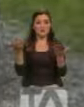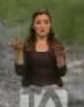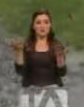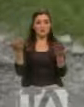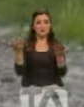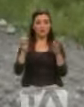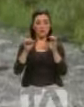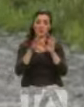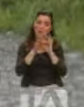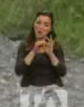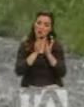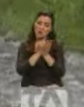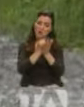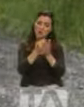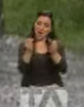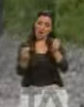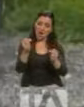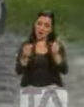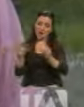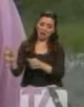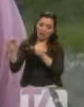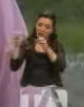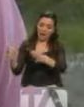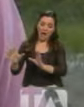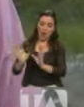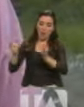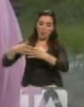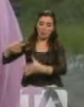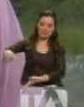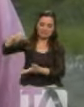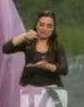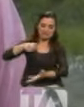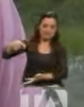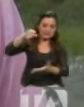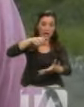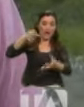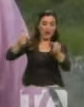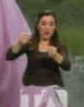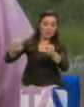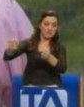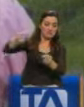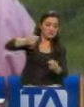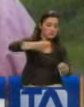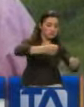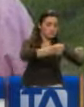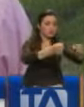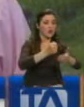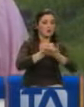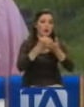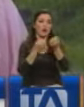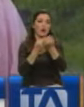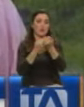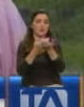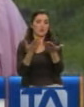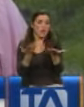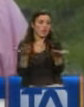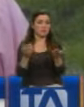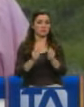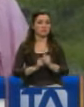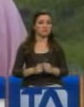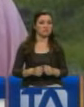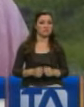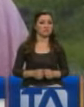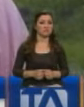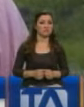ocasionalmente colaboran con el transporte de líquido vital. Nosotros como gobierno parroquial lo estamos apoyando en el transporte para que puedan ellos llevar en los baldes, en